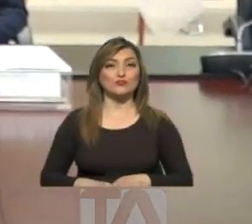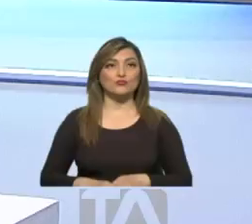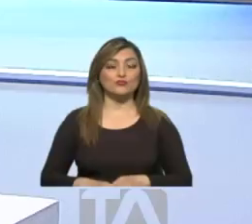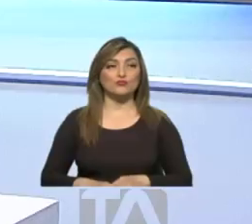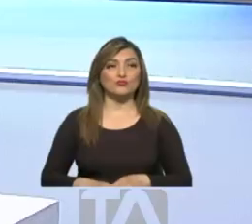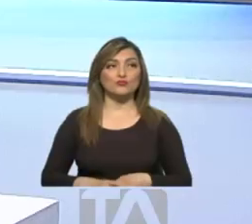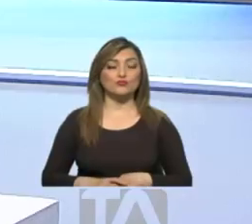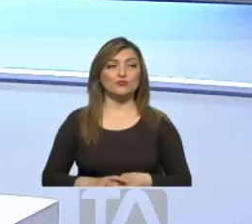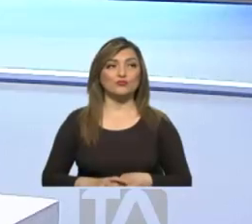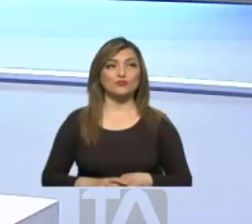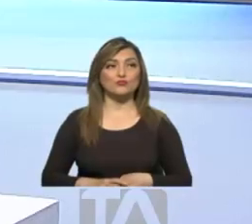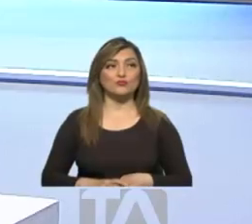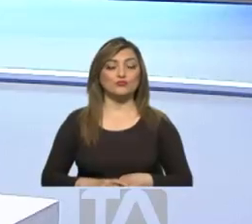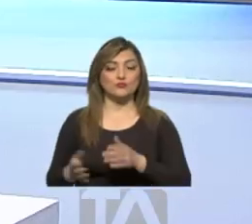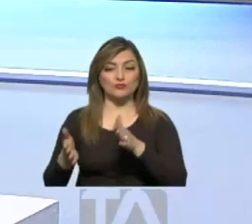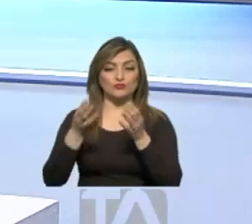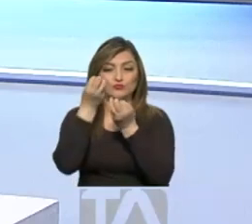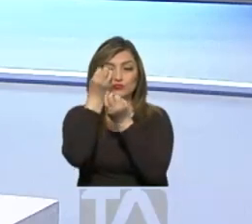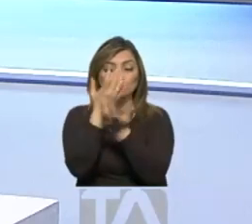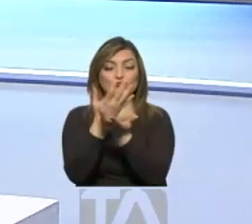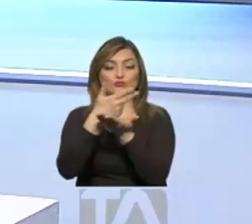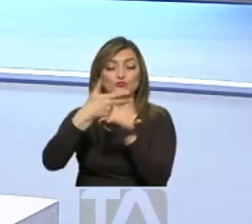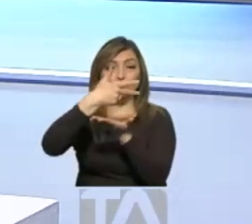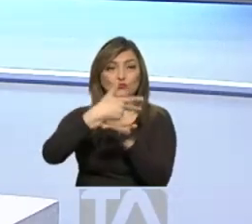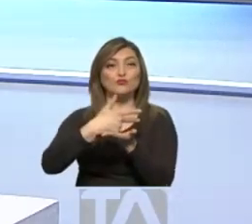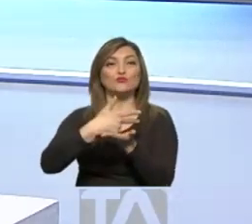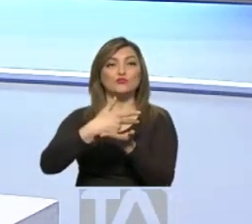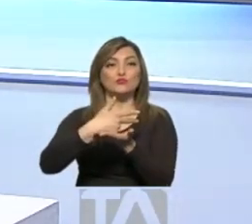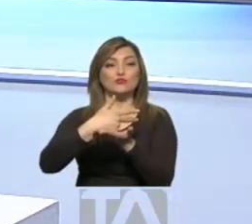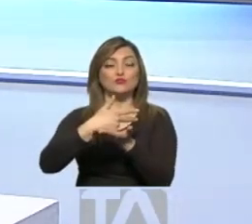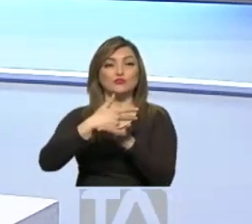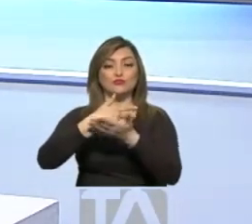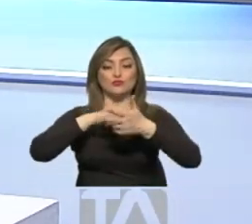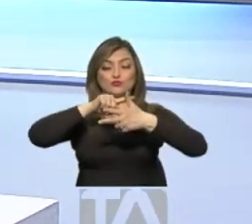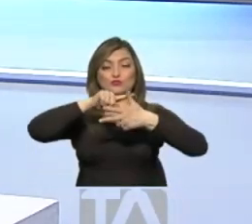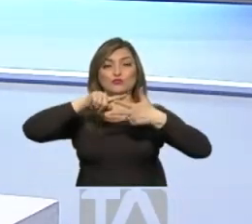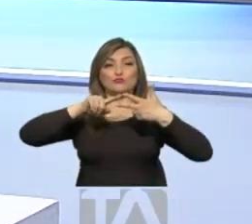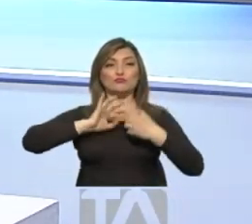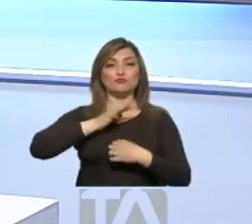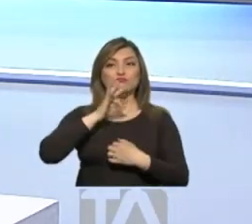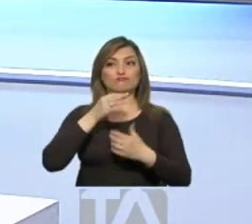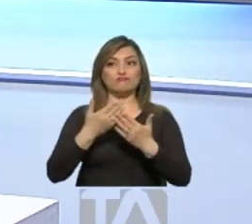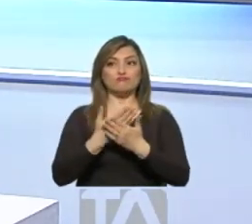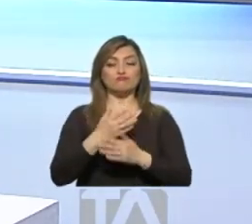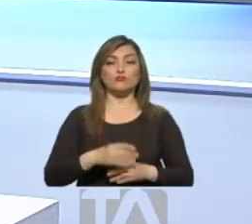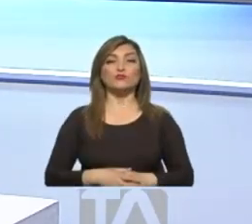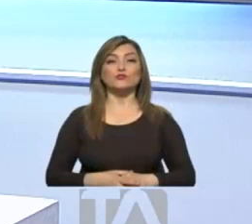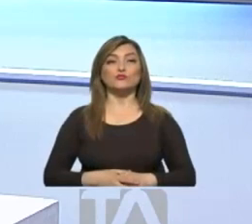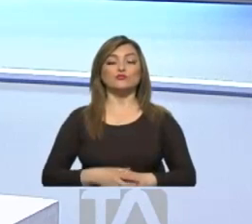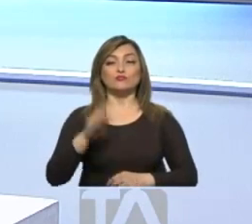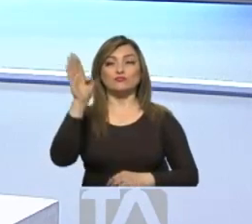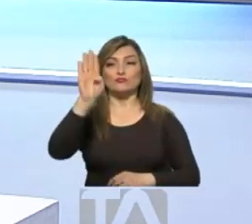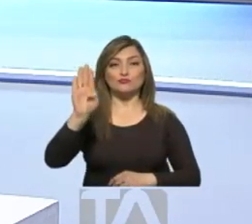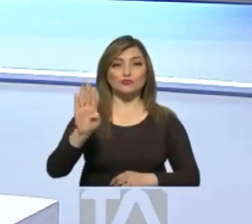horas. Ahora les contamos que en Carchi se registran las tres nuevas variantes del SARS-CoV-2. La